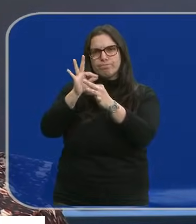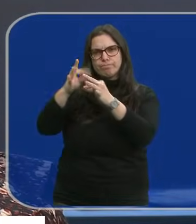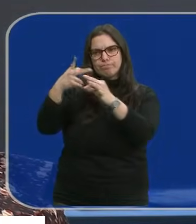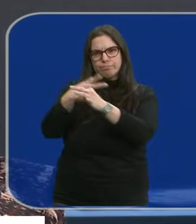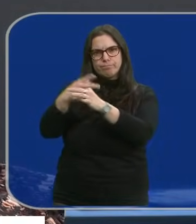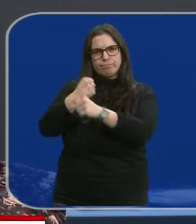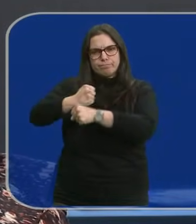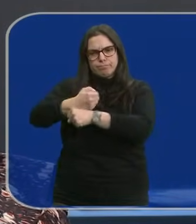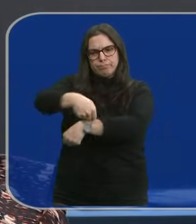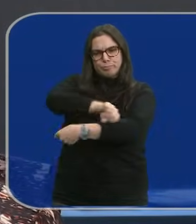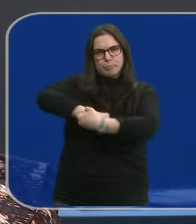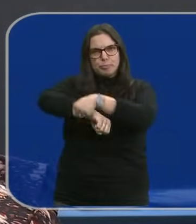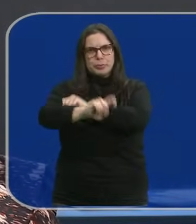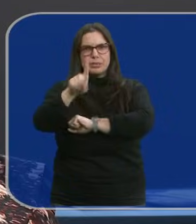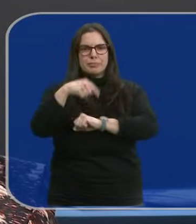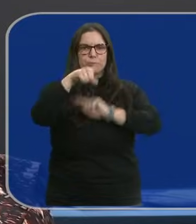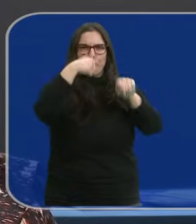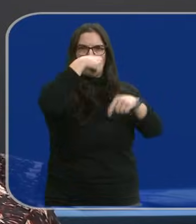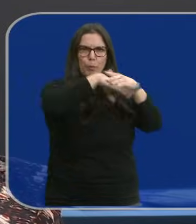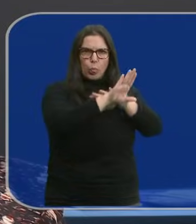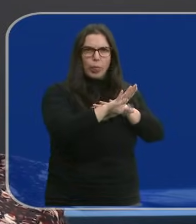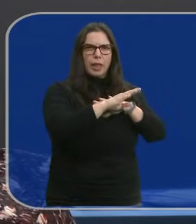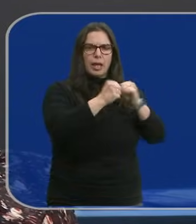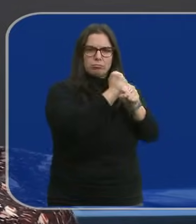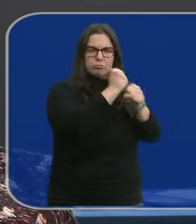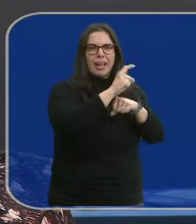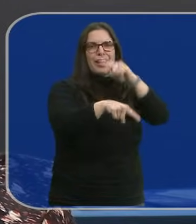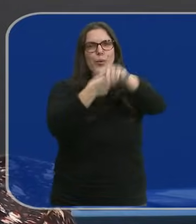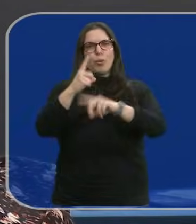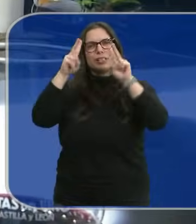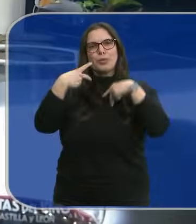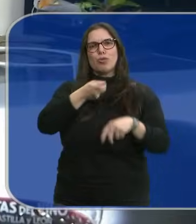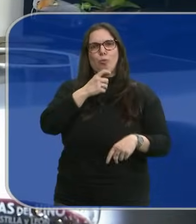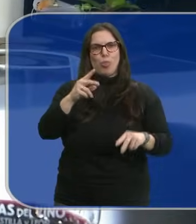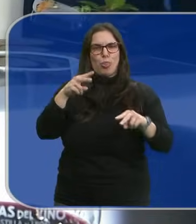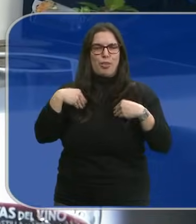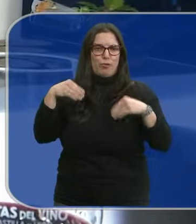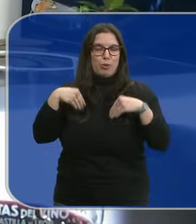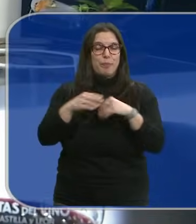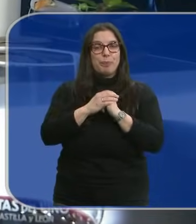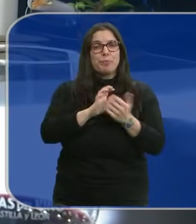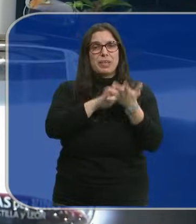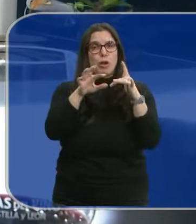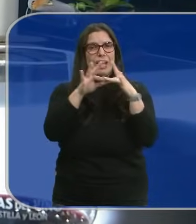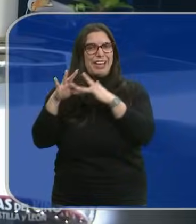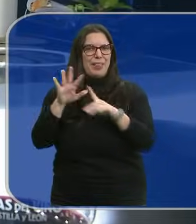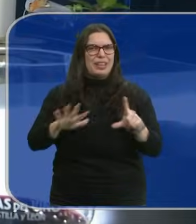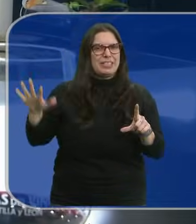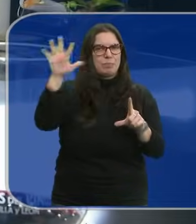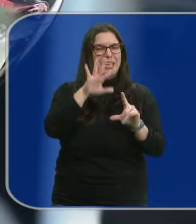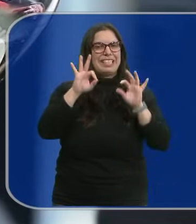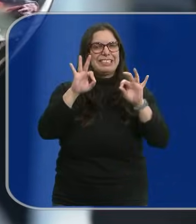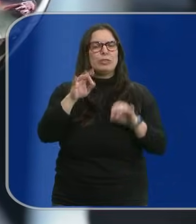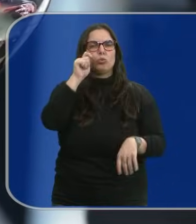terruño, hasta el que elabora en la bodega y cómo se disfruta en una mesa, en un restaurante. Castilla y León lidera el ranking nacional